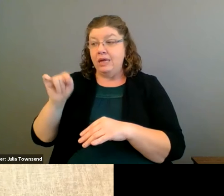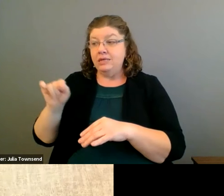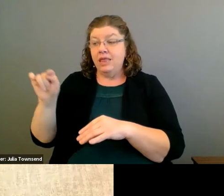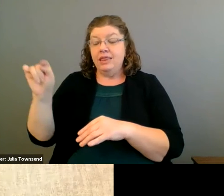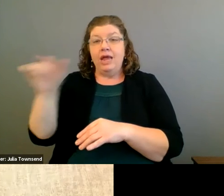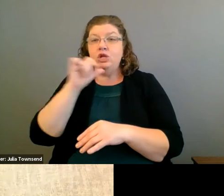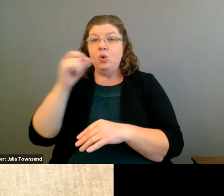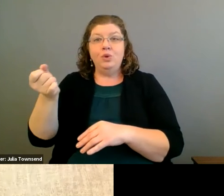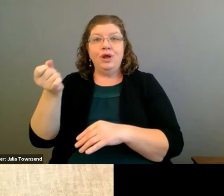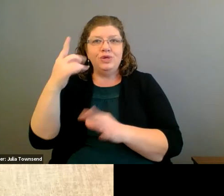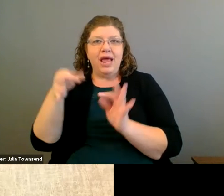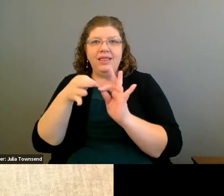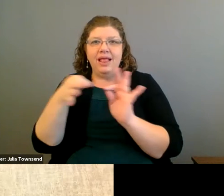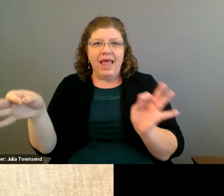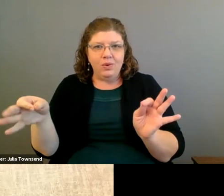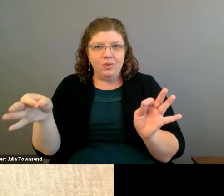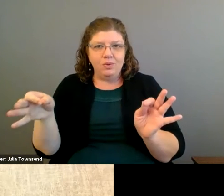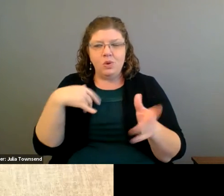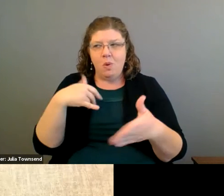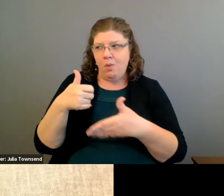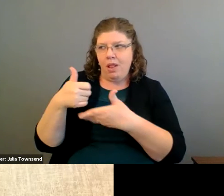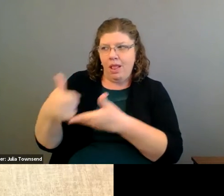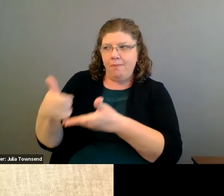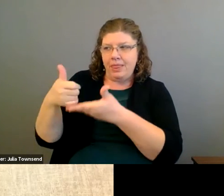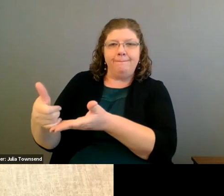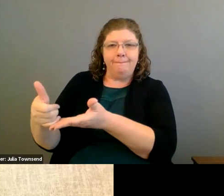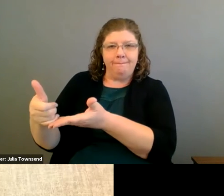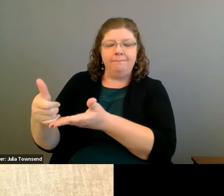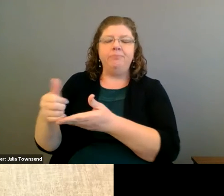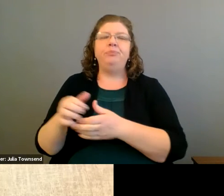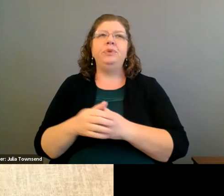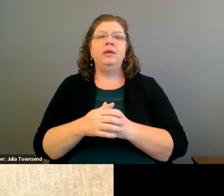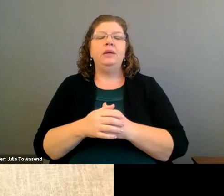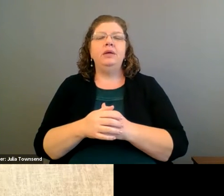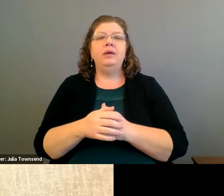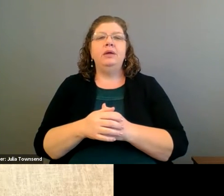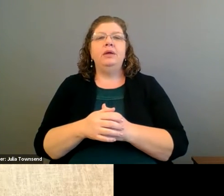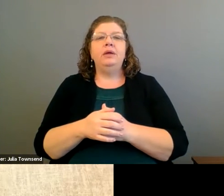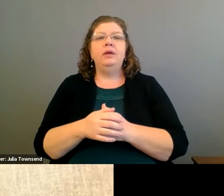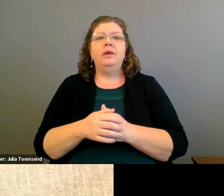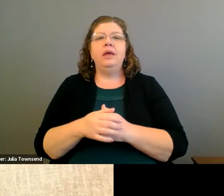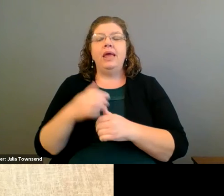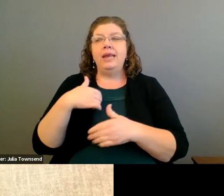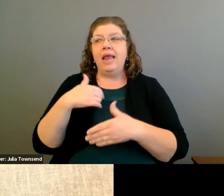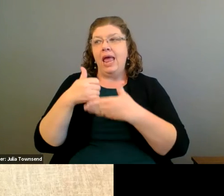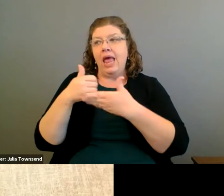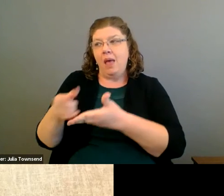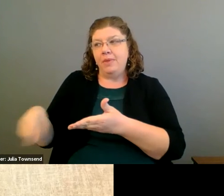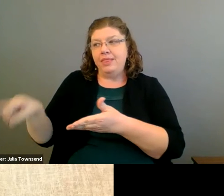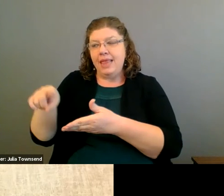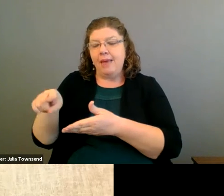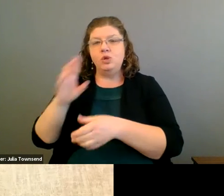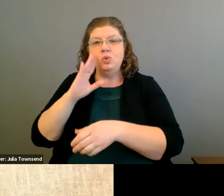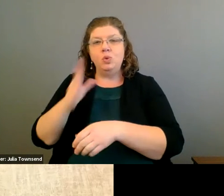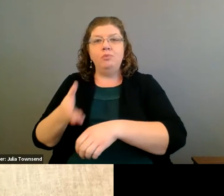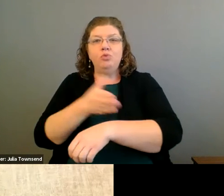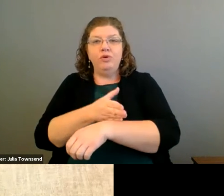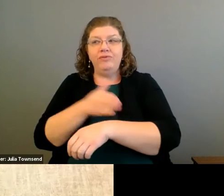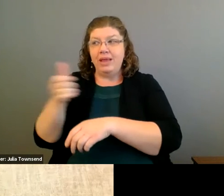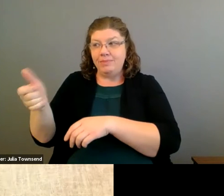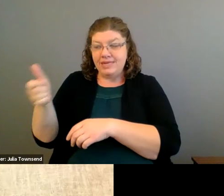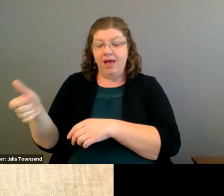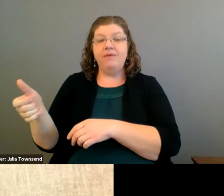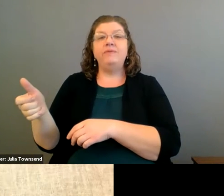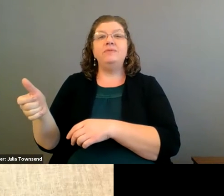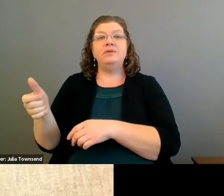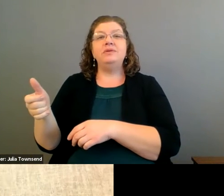porque ellos no entendían el idioma, así que yo los ayudé. Y yo los